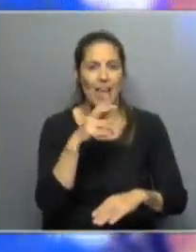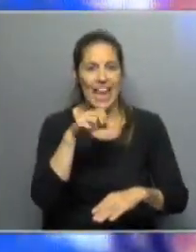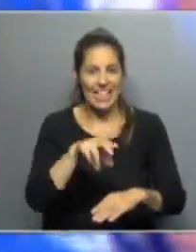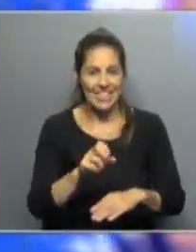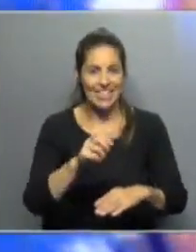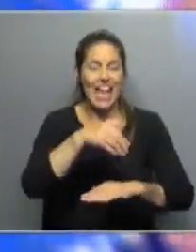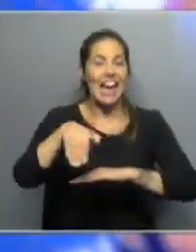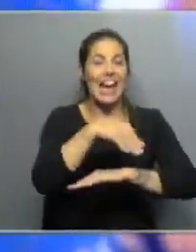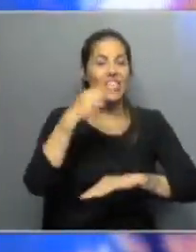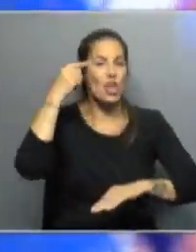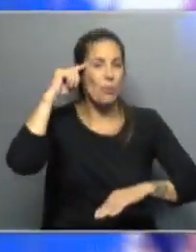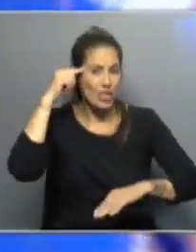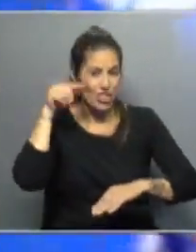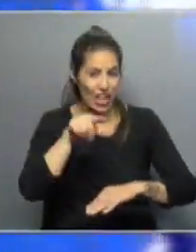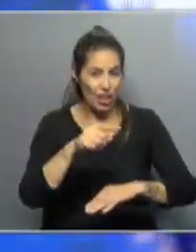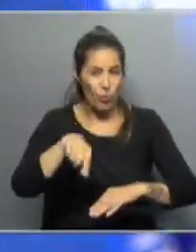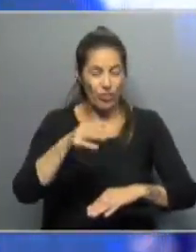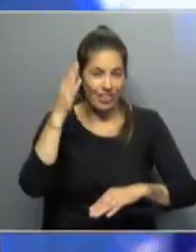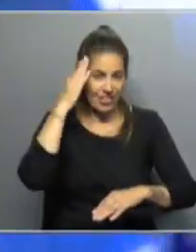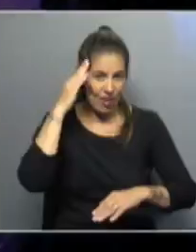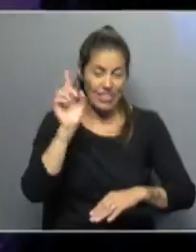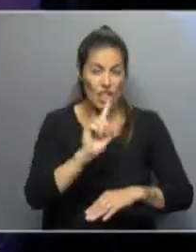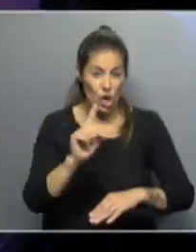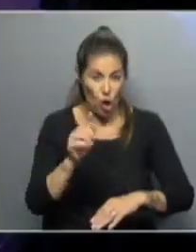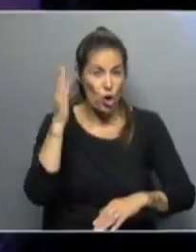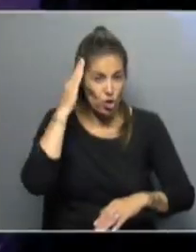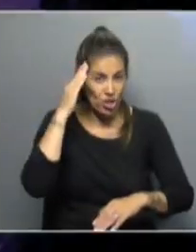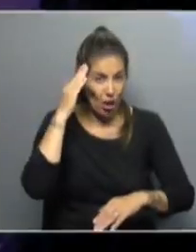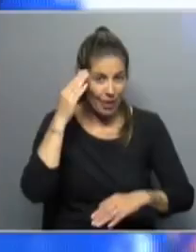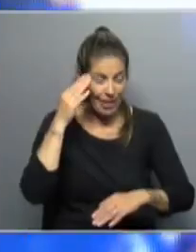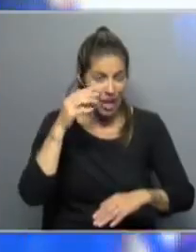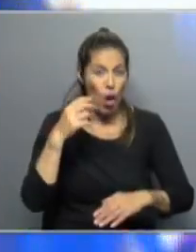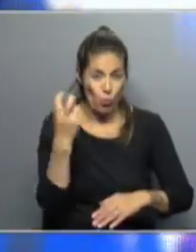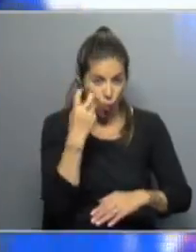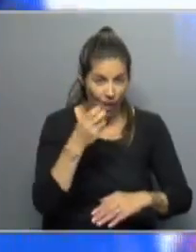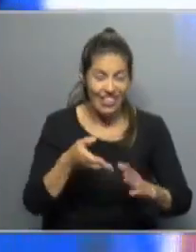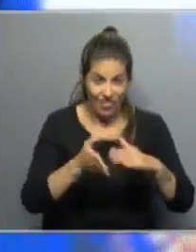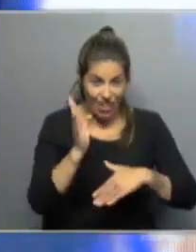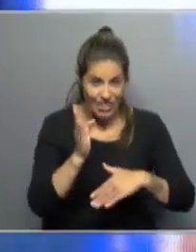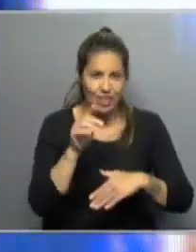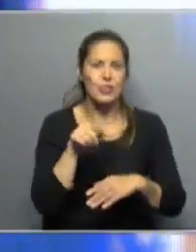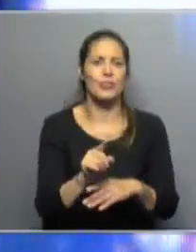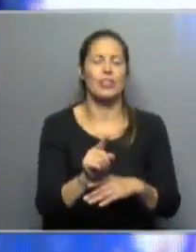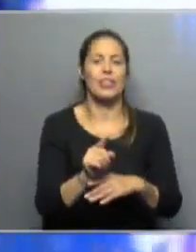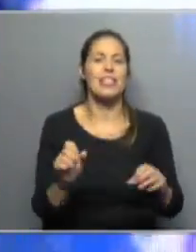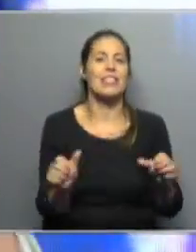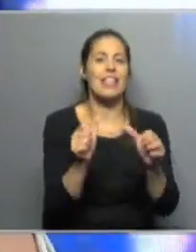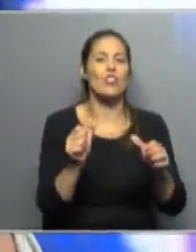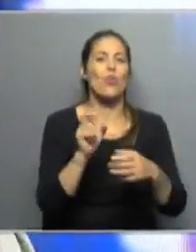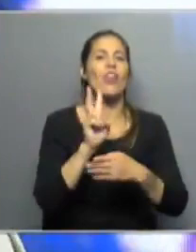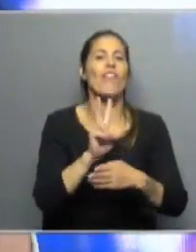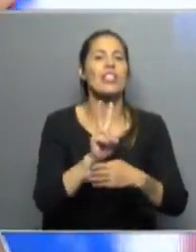Millán. Como seguramente sepan, y si no lo saben, averíguenlo y vayan. Y se hizo una